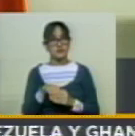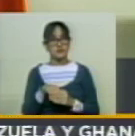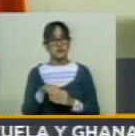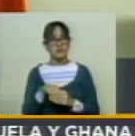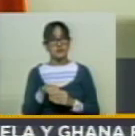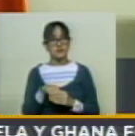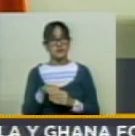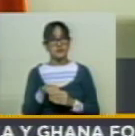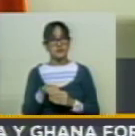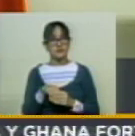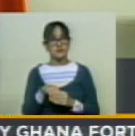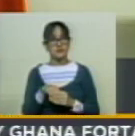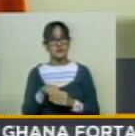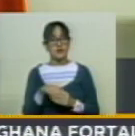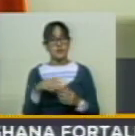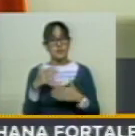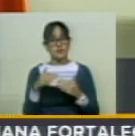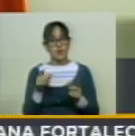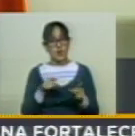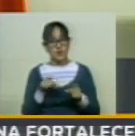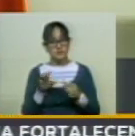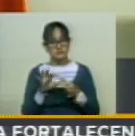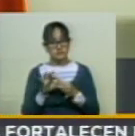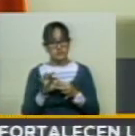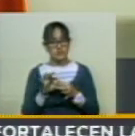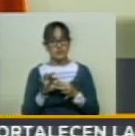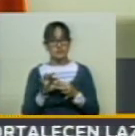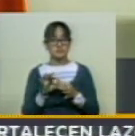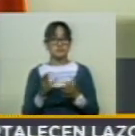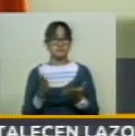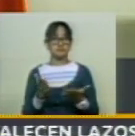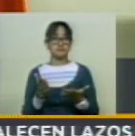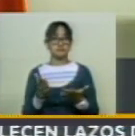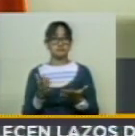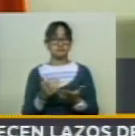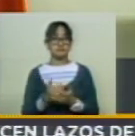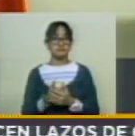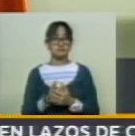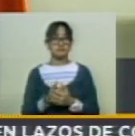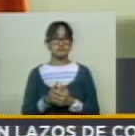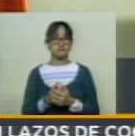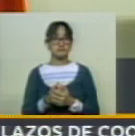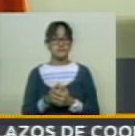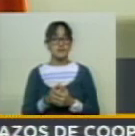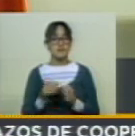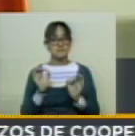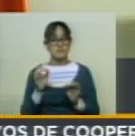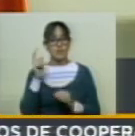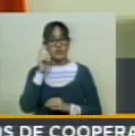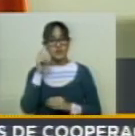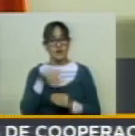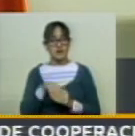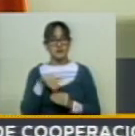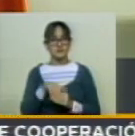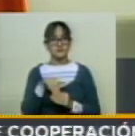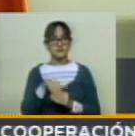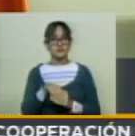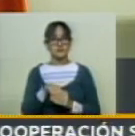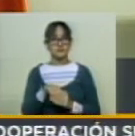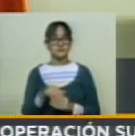con procesos de coordinación prácticamente que para el día de la elección y para los tiempos de campaña.